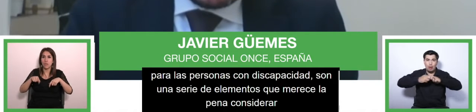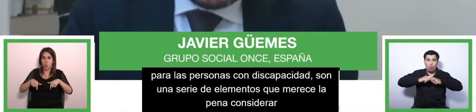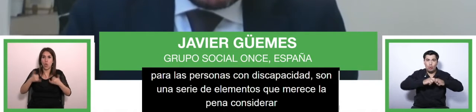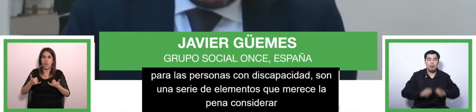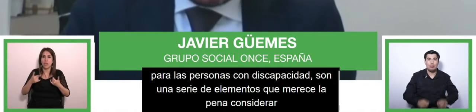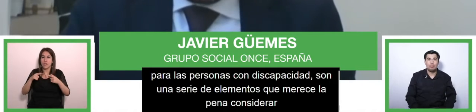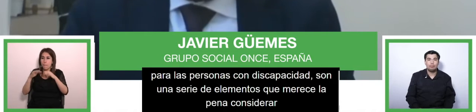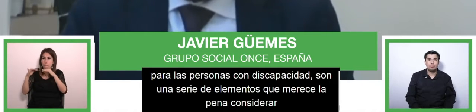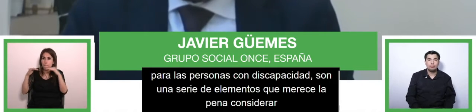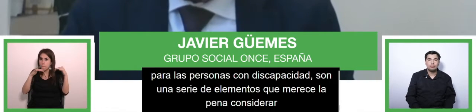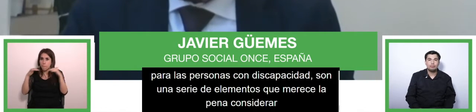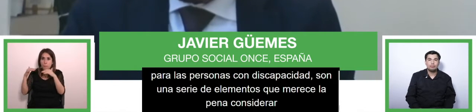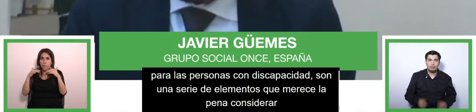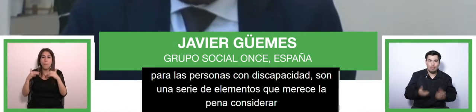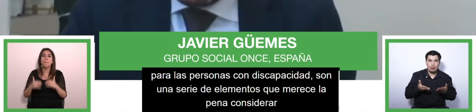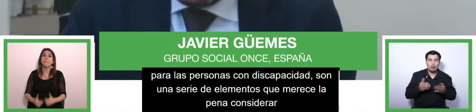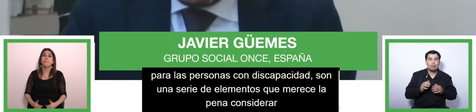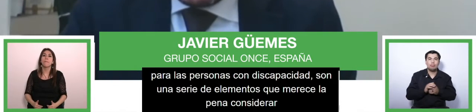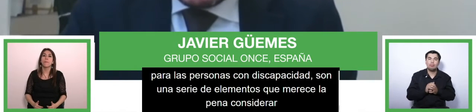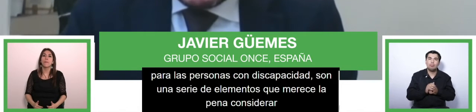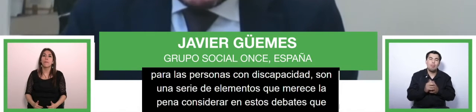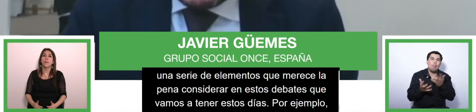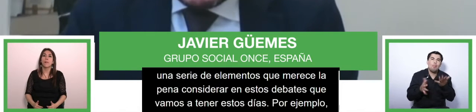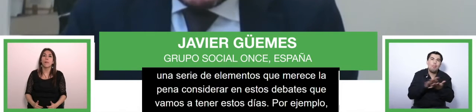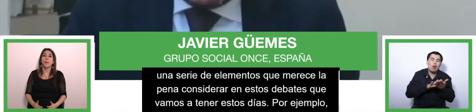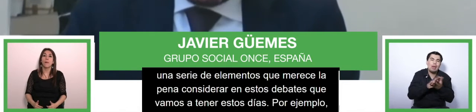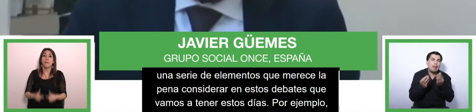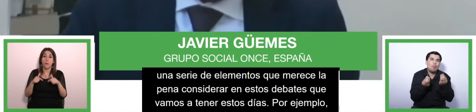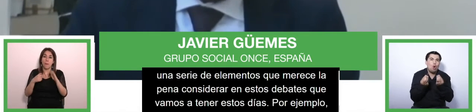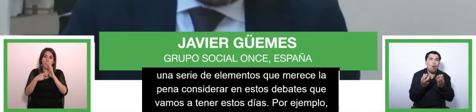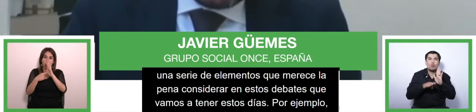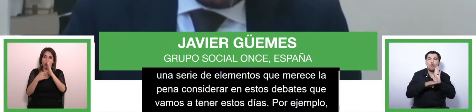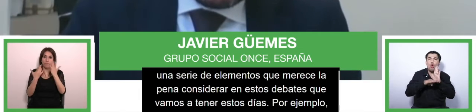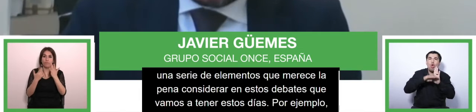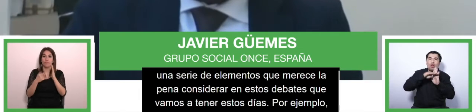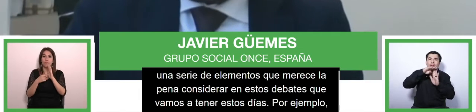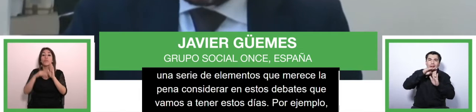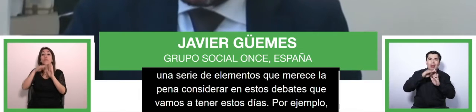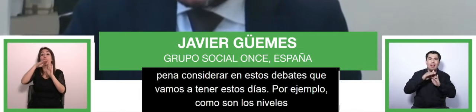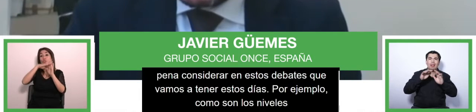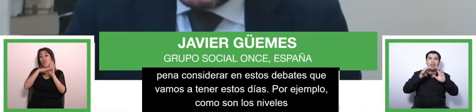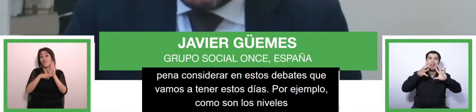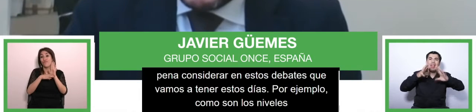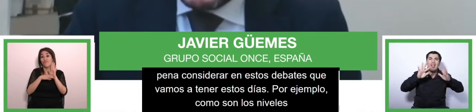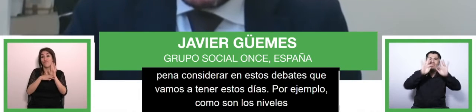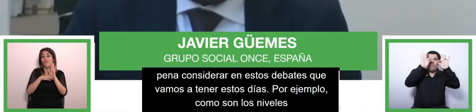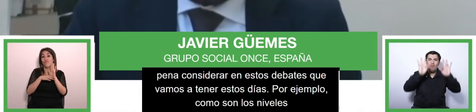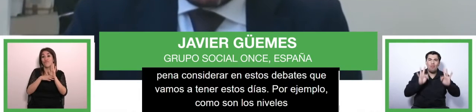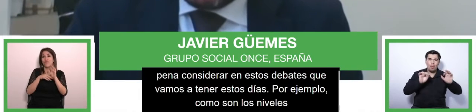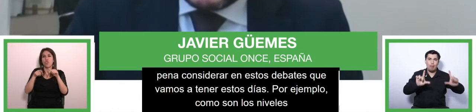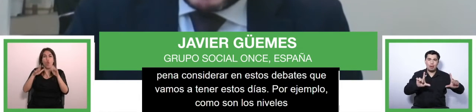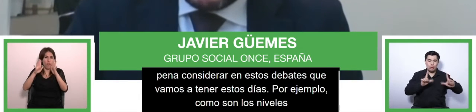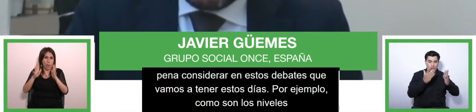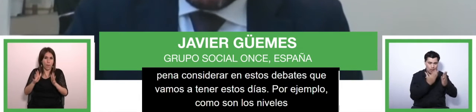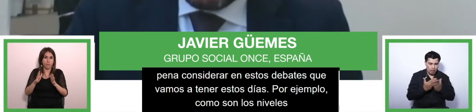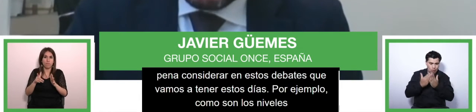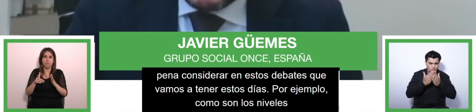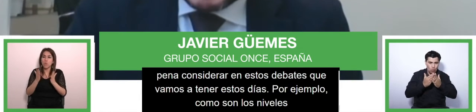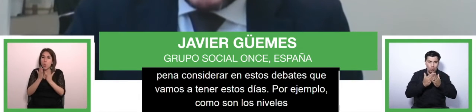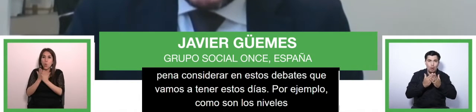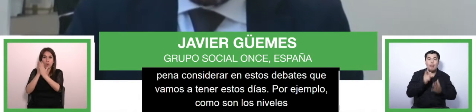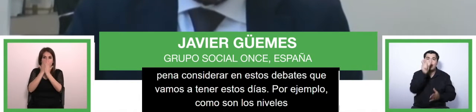ejemplo, ¿cómo son los niveles de formación de los profesionales que trabajan en educación en la